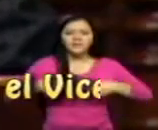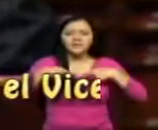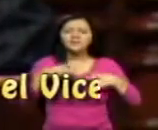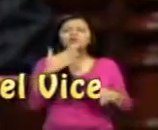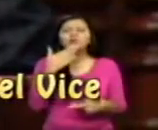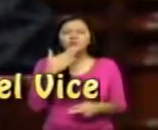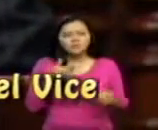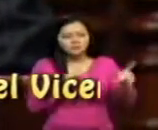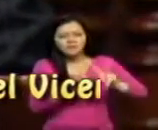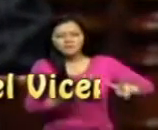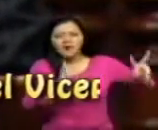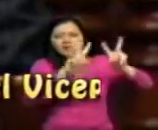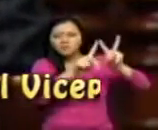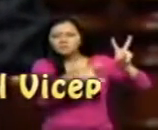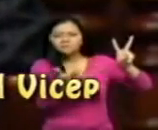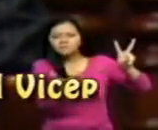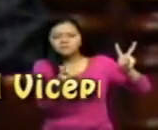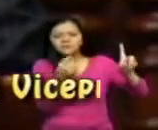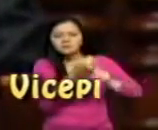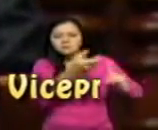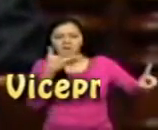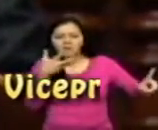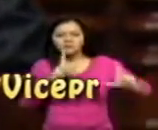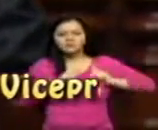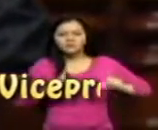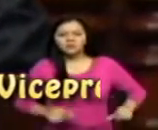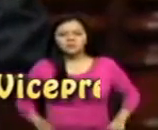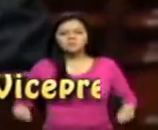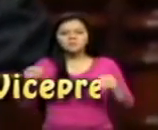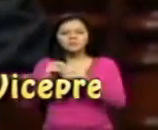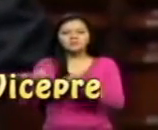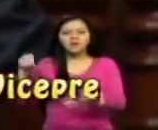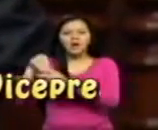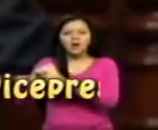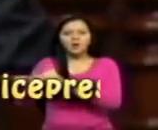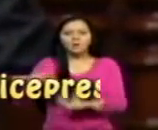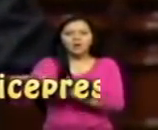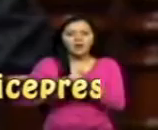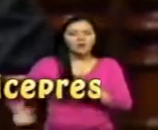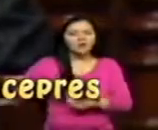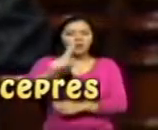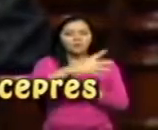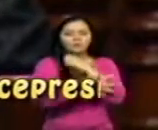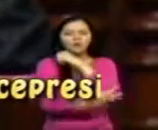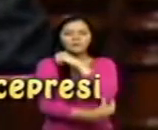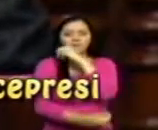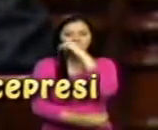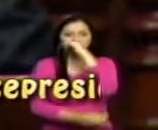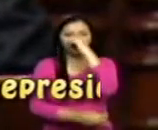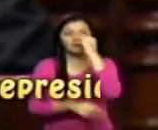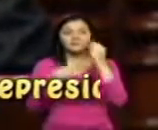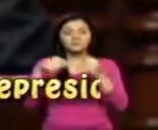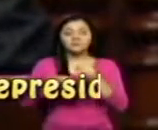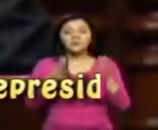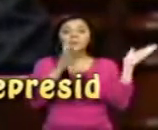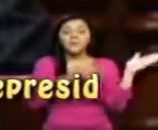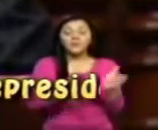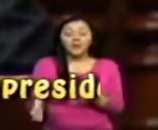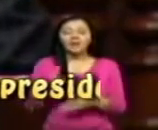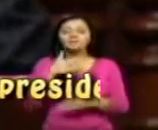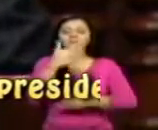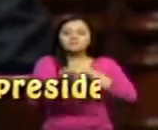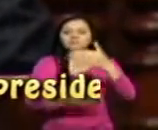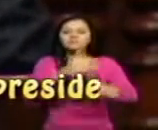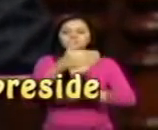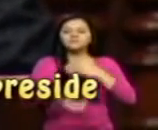vida, impacto en la salud y ahorro en el bolsillo de los más pobres. El programa